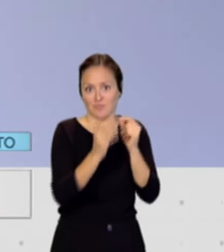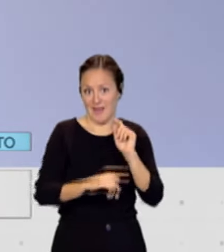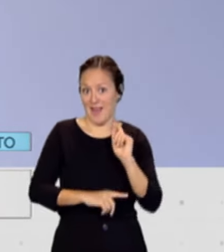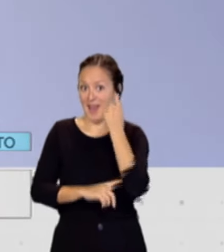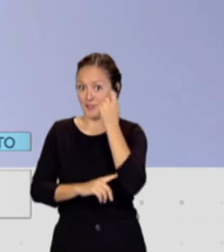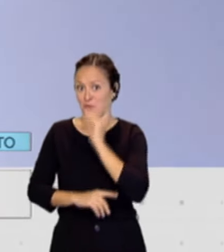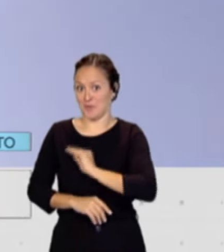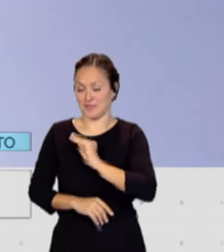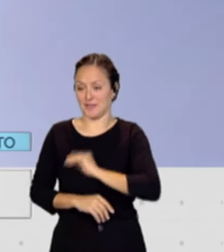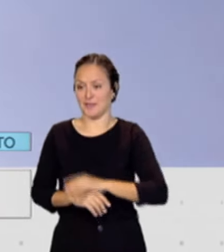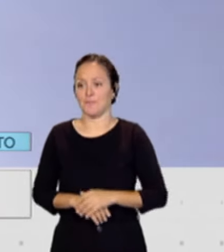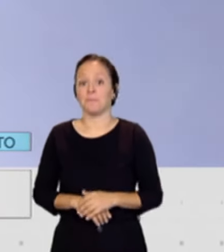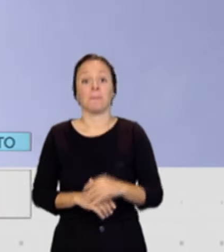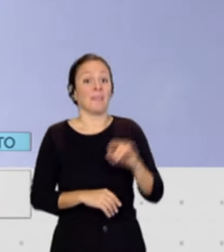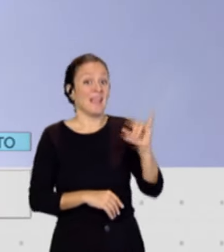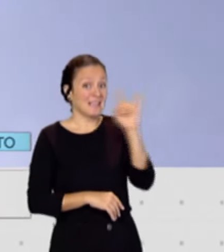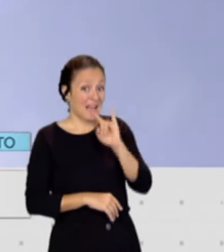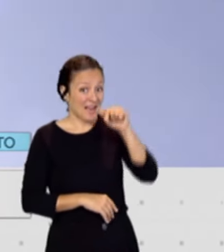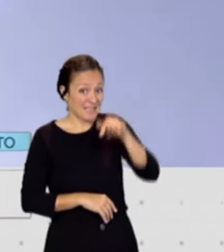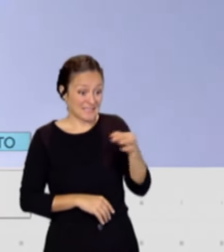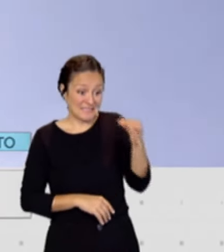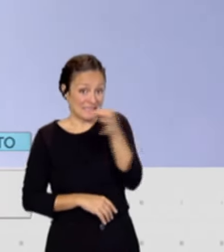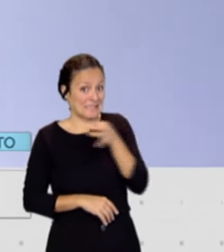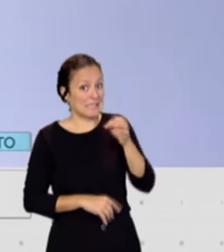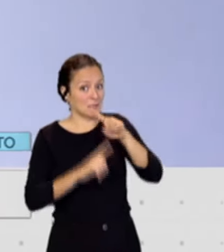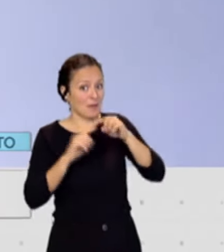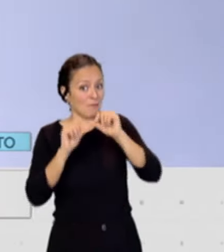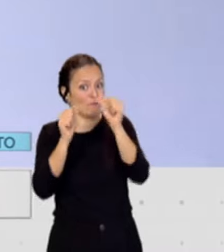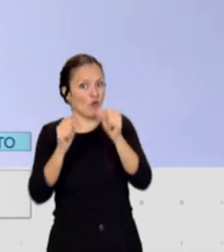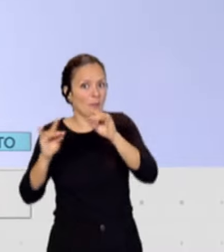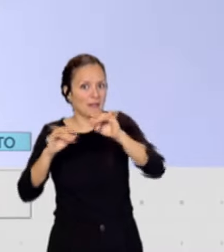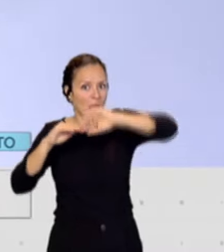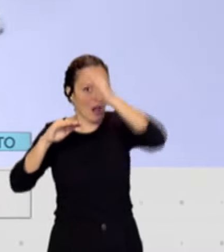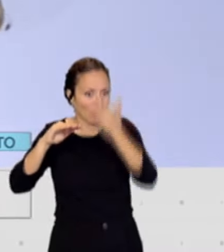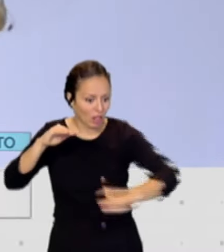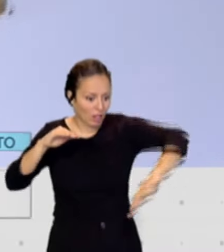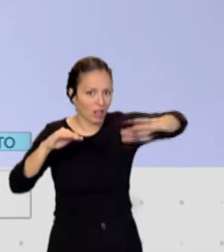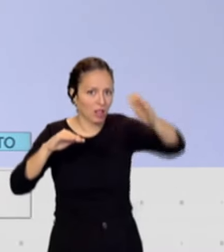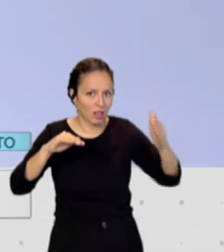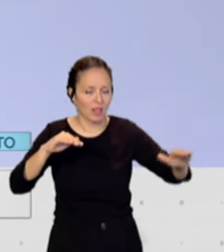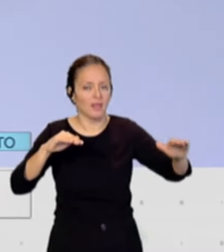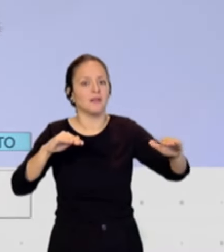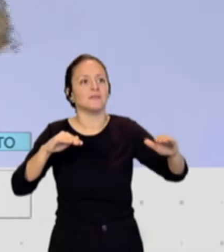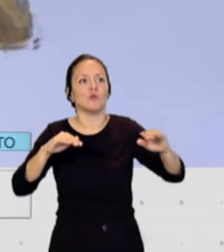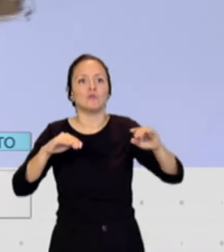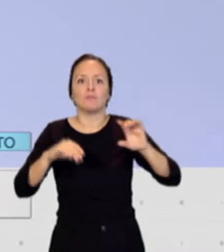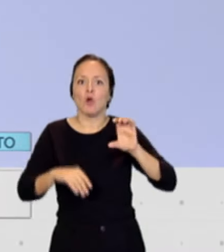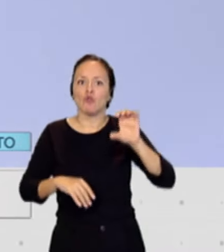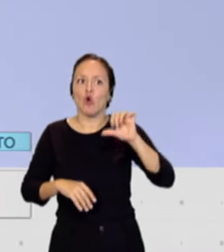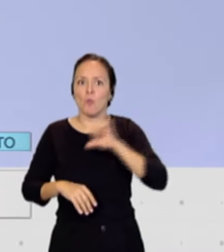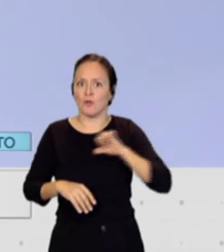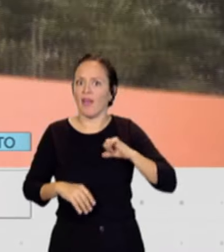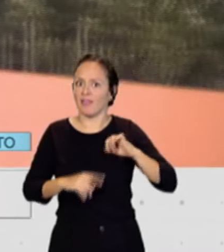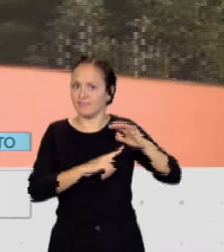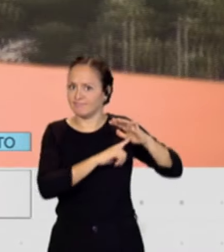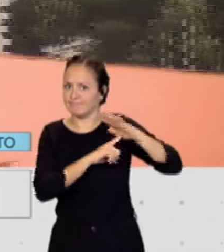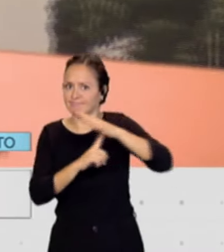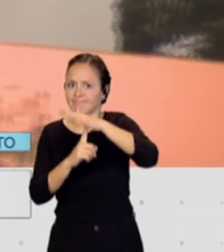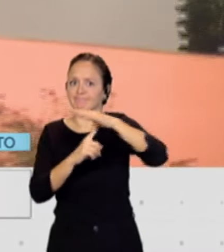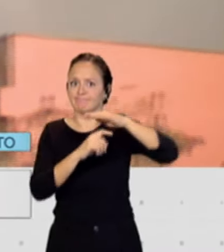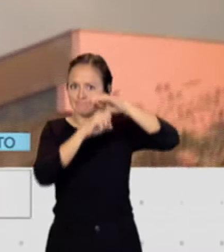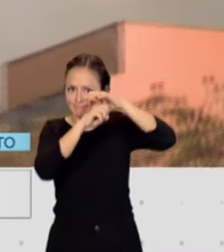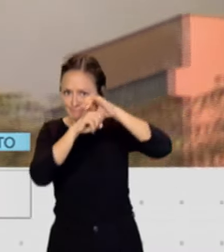debido a su insularidad y también a su orografía es una comunidad especialmente necesitada de los medios aéreos en los la